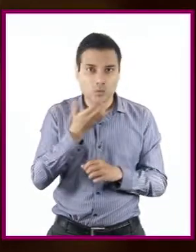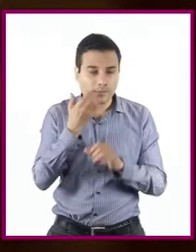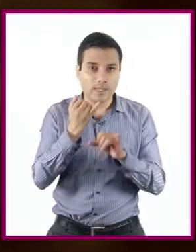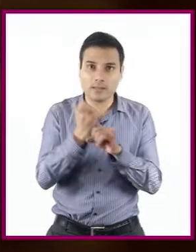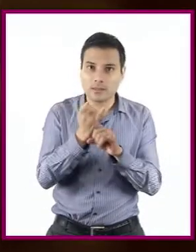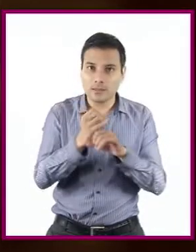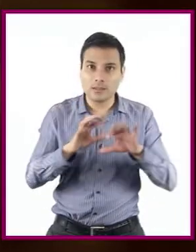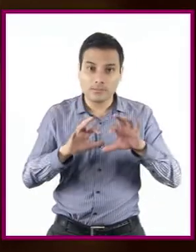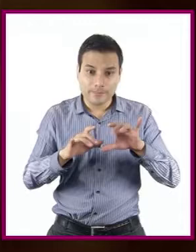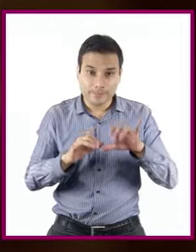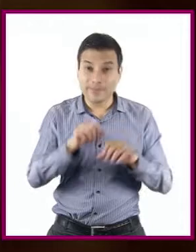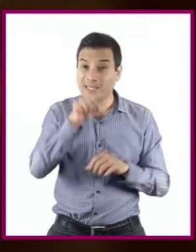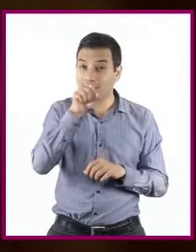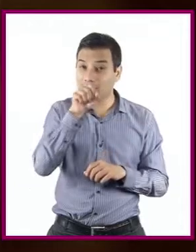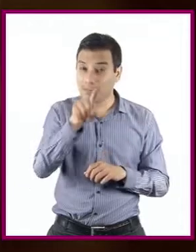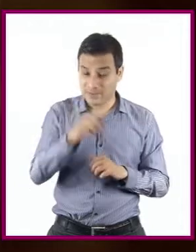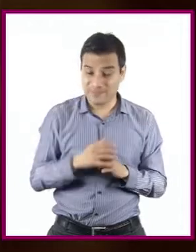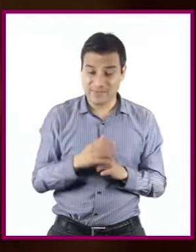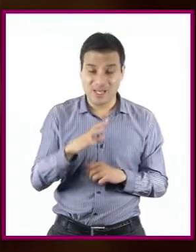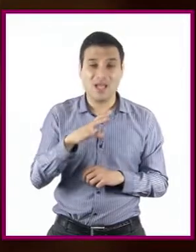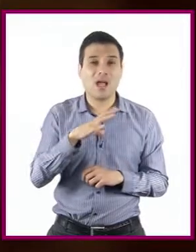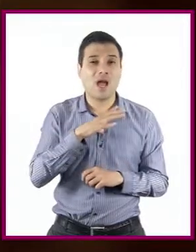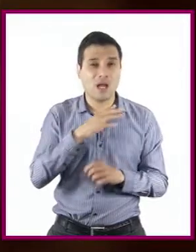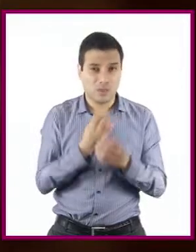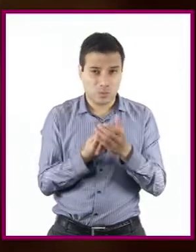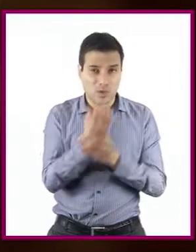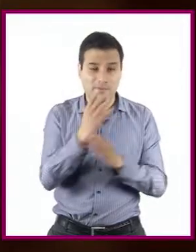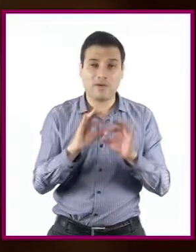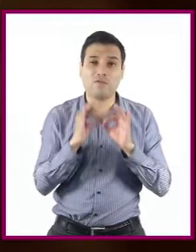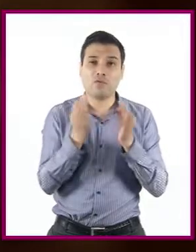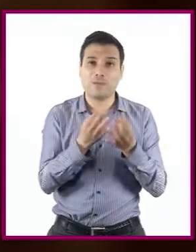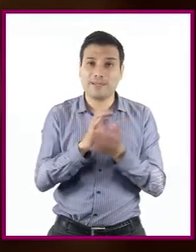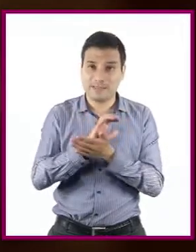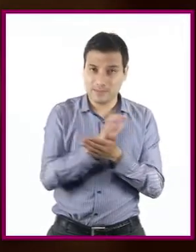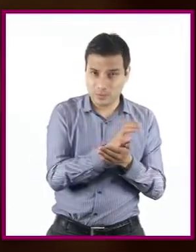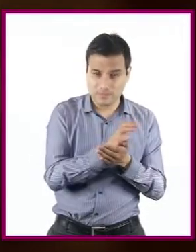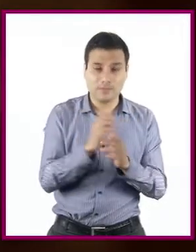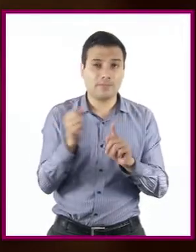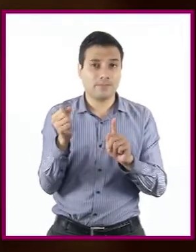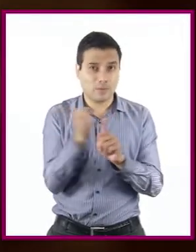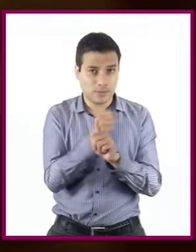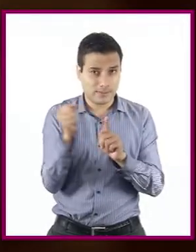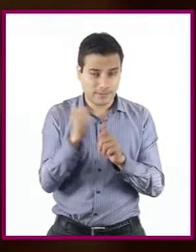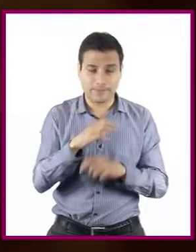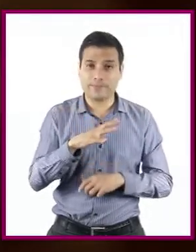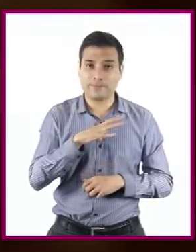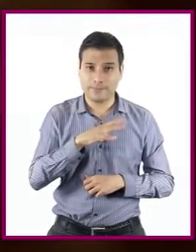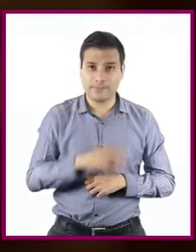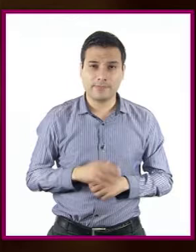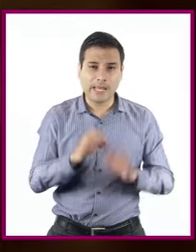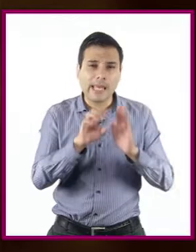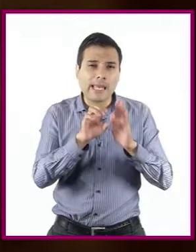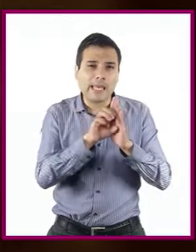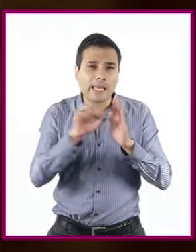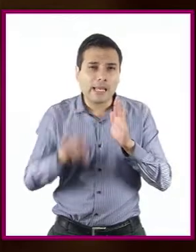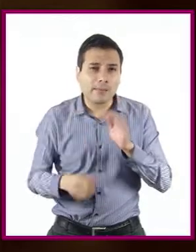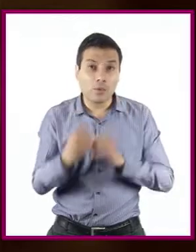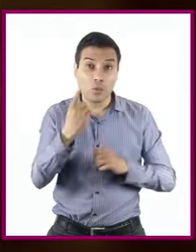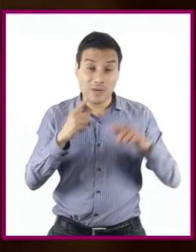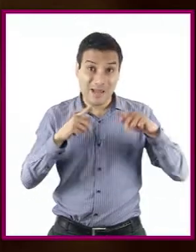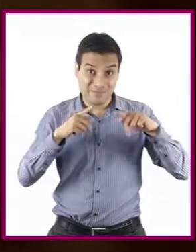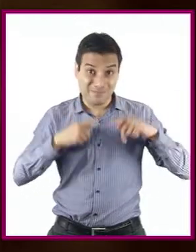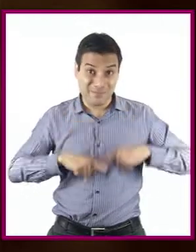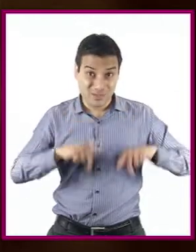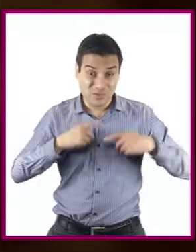formas de discriminación y violencia que se viven en la sociedad fuera de lo virtual. Cuando una persona vive violencia en el